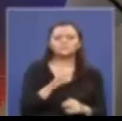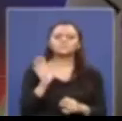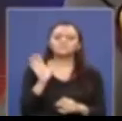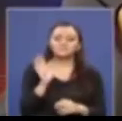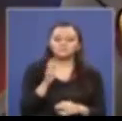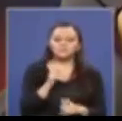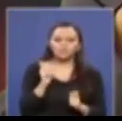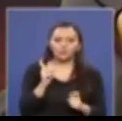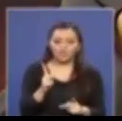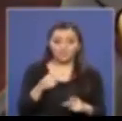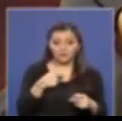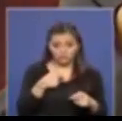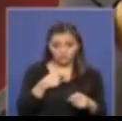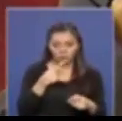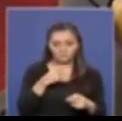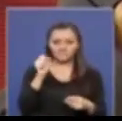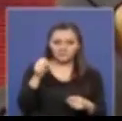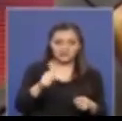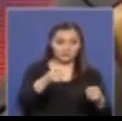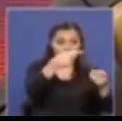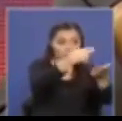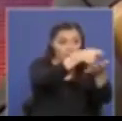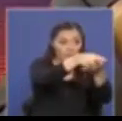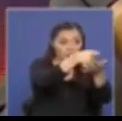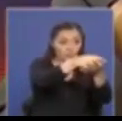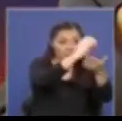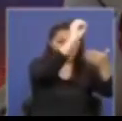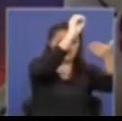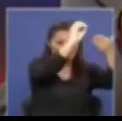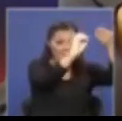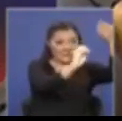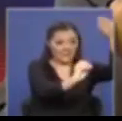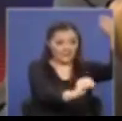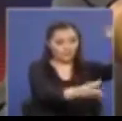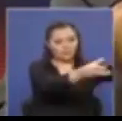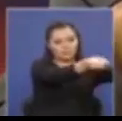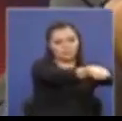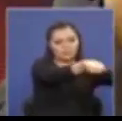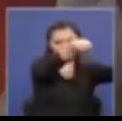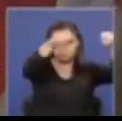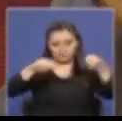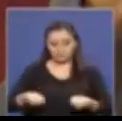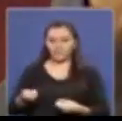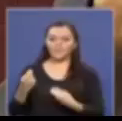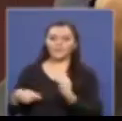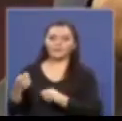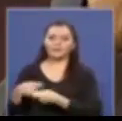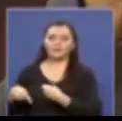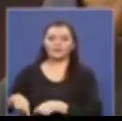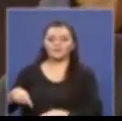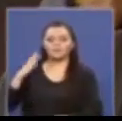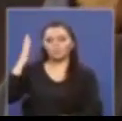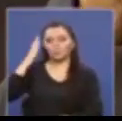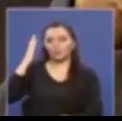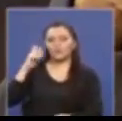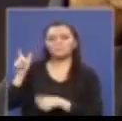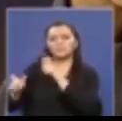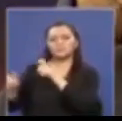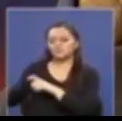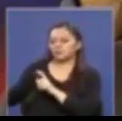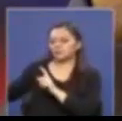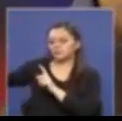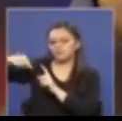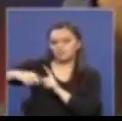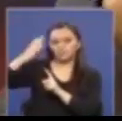Tulcán? Precisamente para que se venda en Tulcán. Al venderse en Tulcán, la gente ya no va a Ipiales, ya se reactiva en algo la economía, ya hay comercio. Al